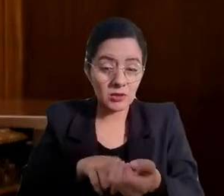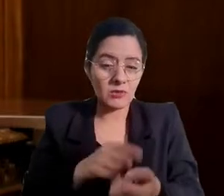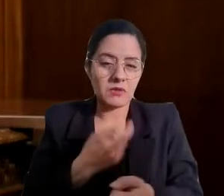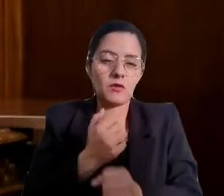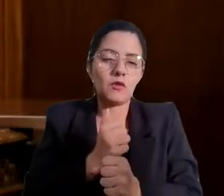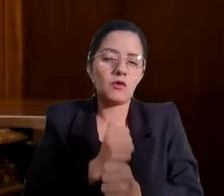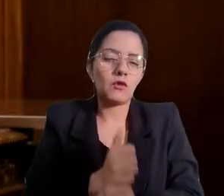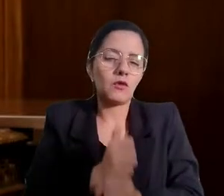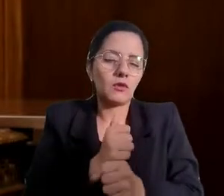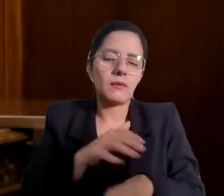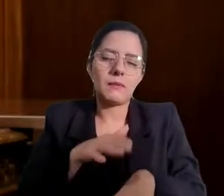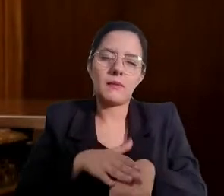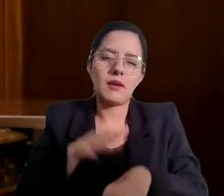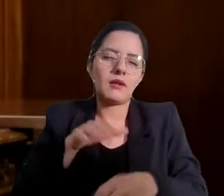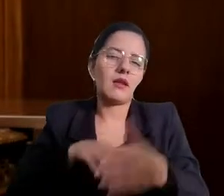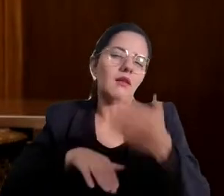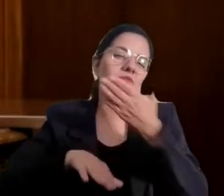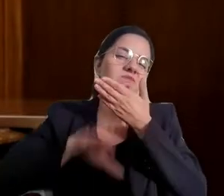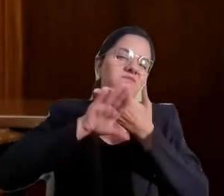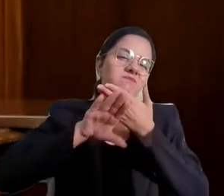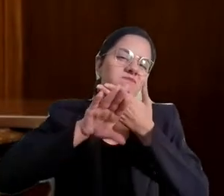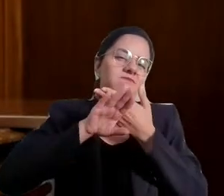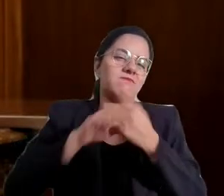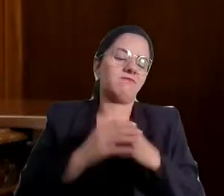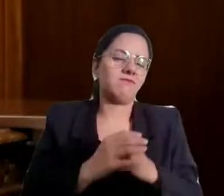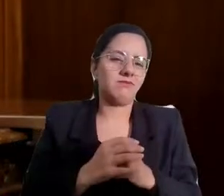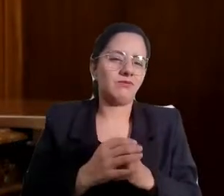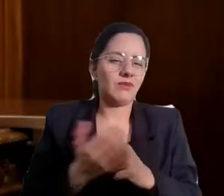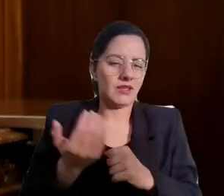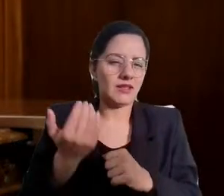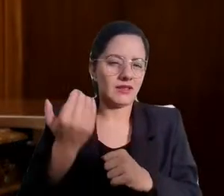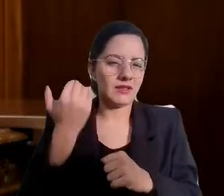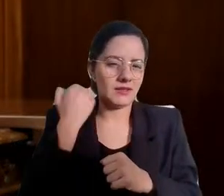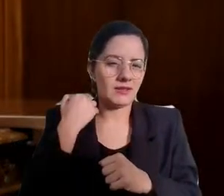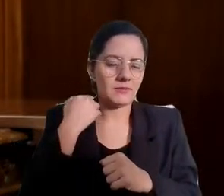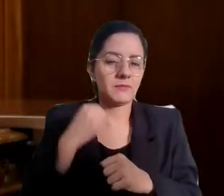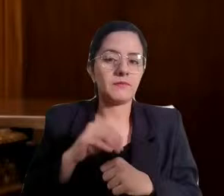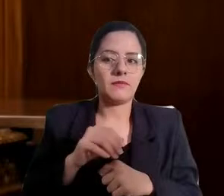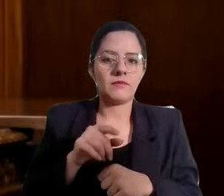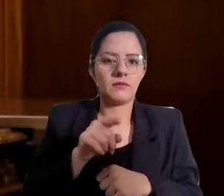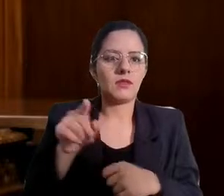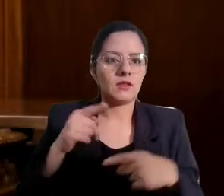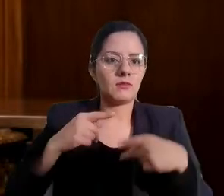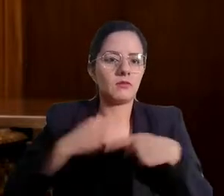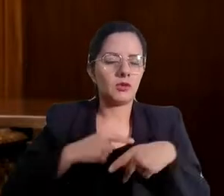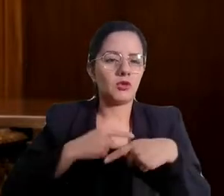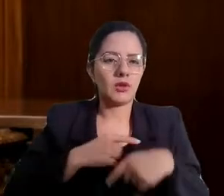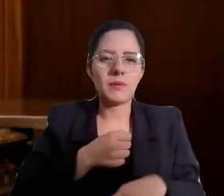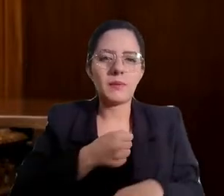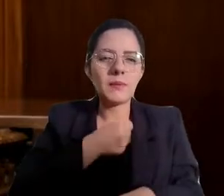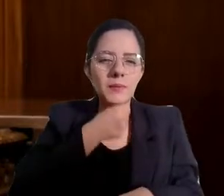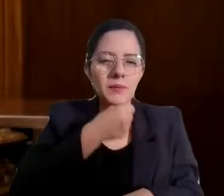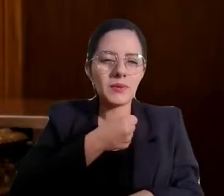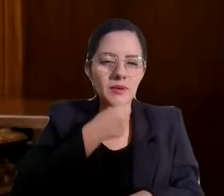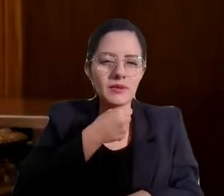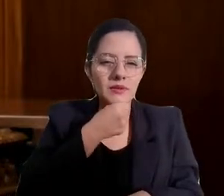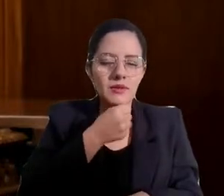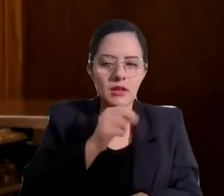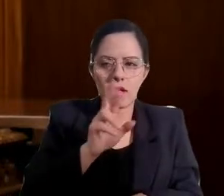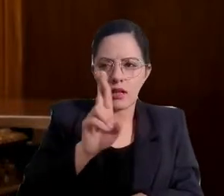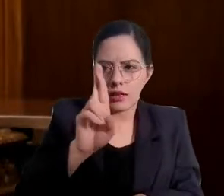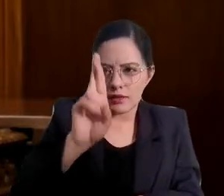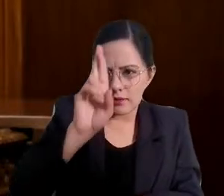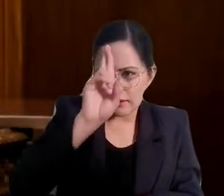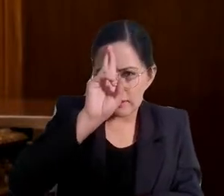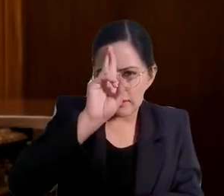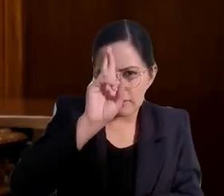e integridad. En otra época, el respeto y cuidado de las personas adultas mayores era un